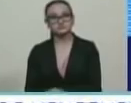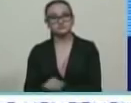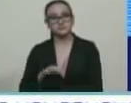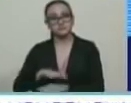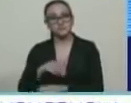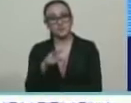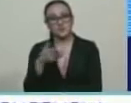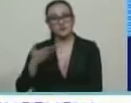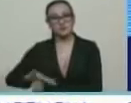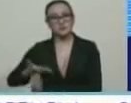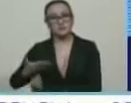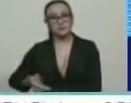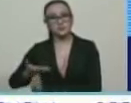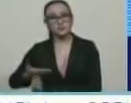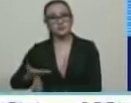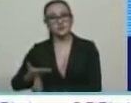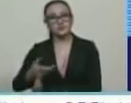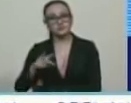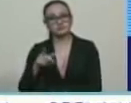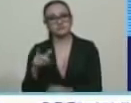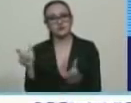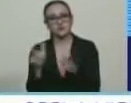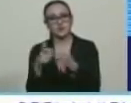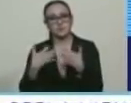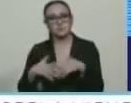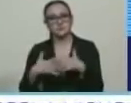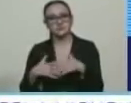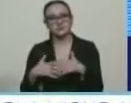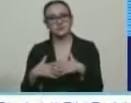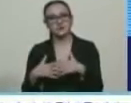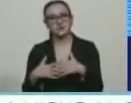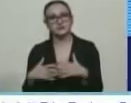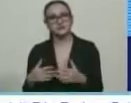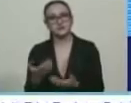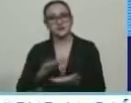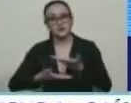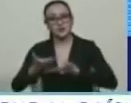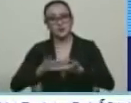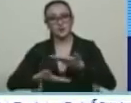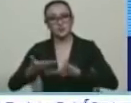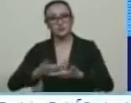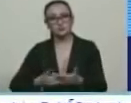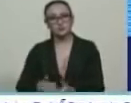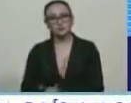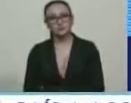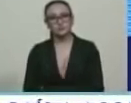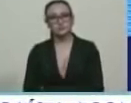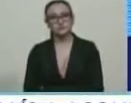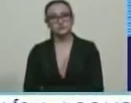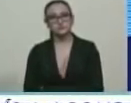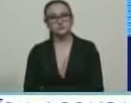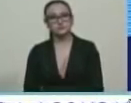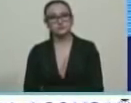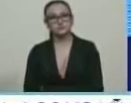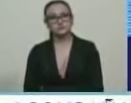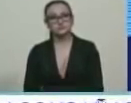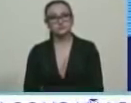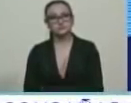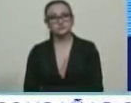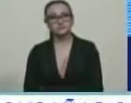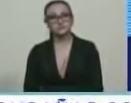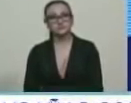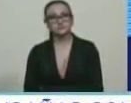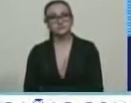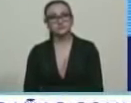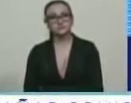este foro empresarial, esta ronda de negocios que se ha